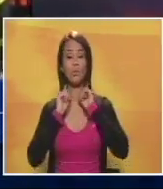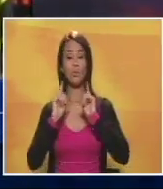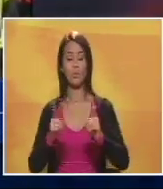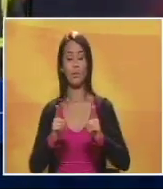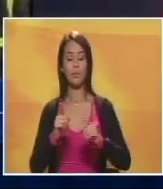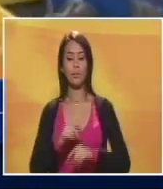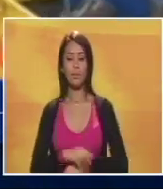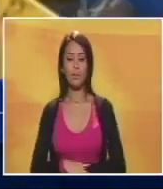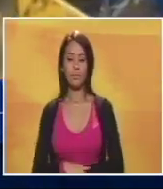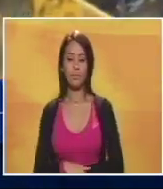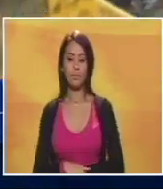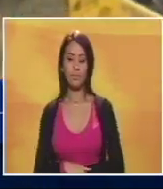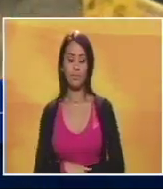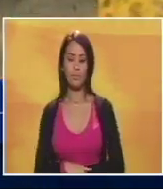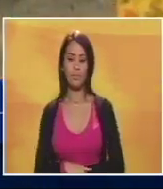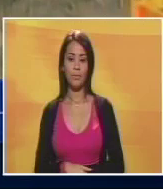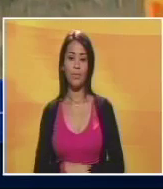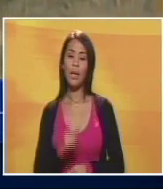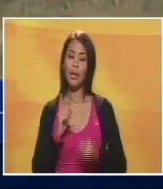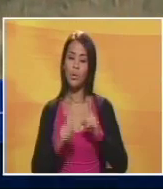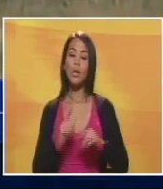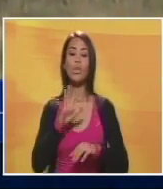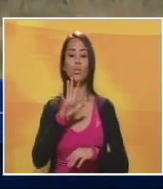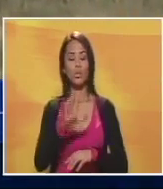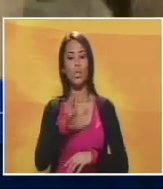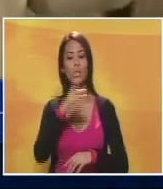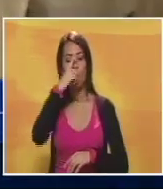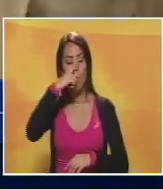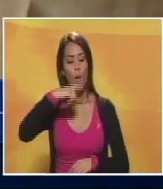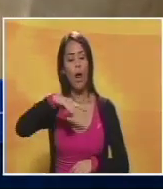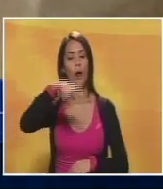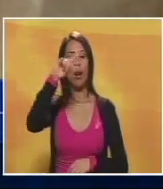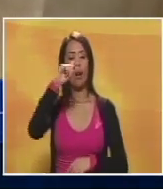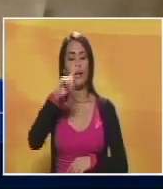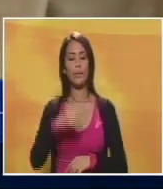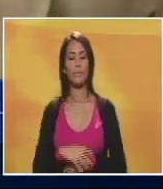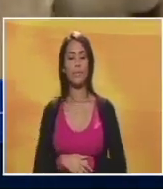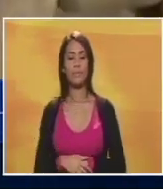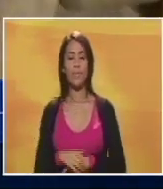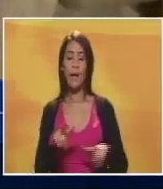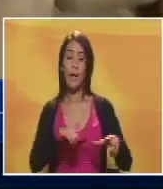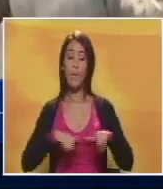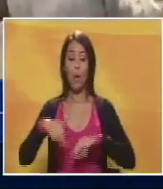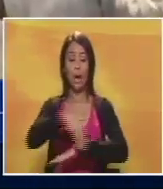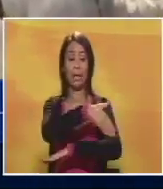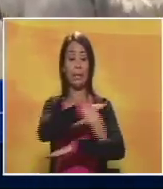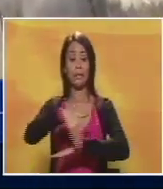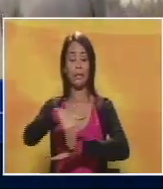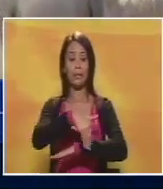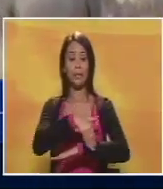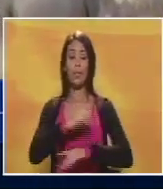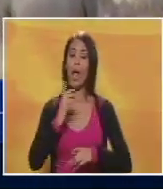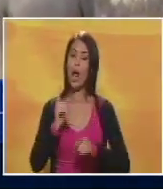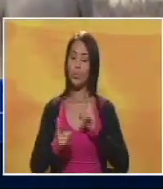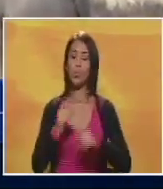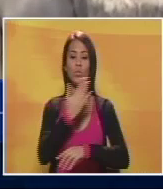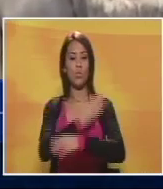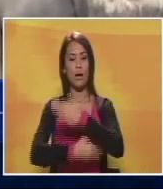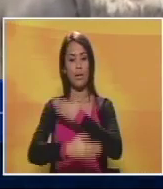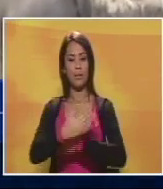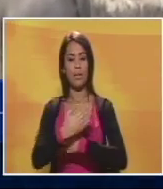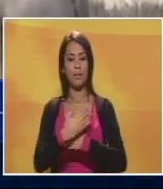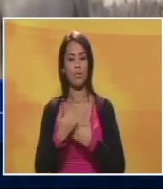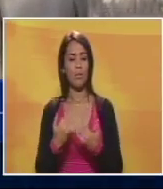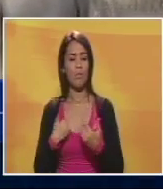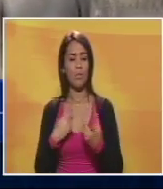de Albacete. Varios de los 5 elefantes que viajaban en el camión quedaron sueltos en la vía, mientras que los heridos tuvieron que ser trasladados